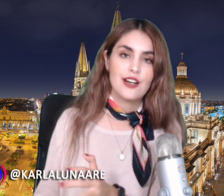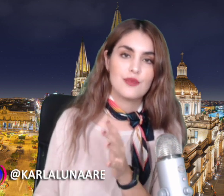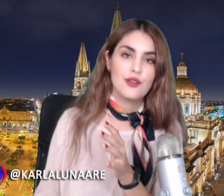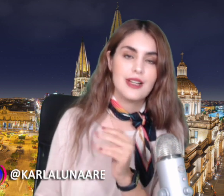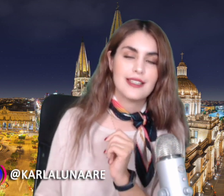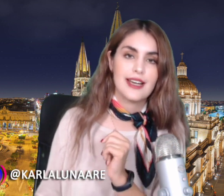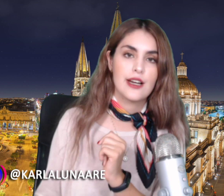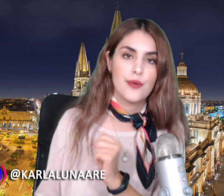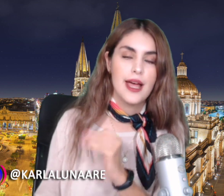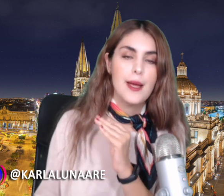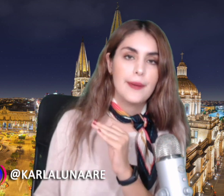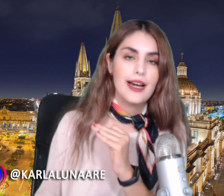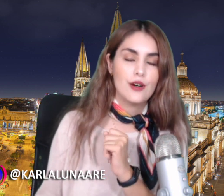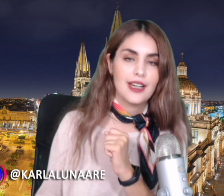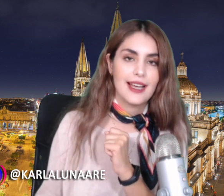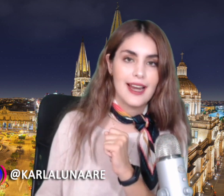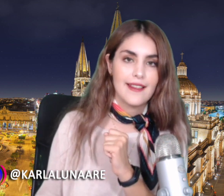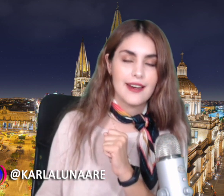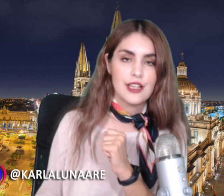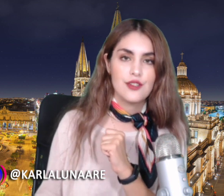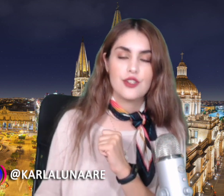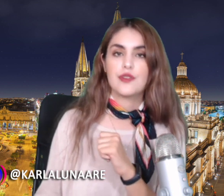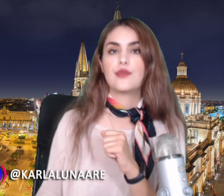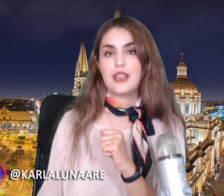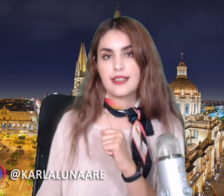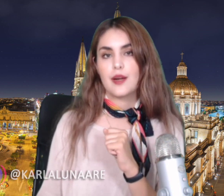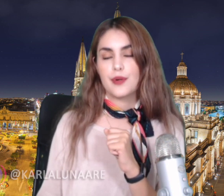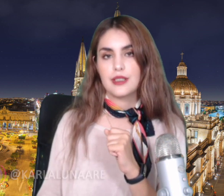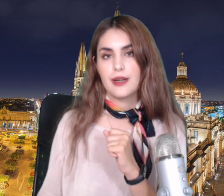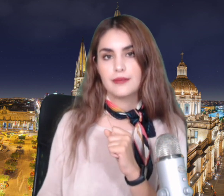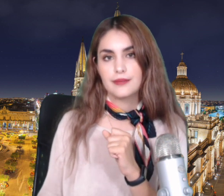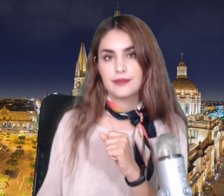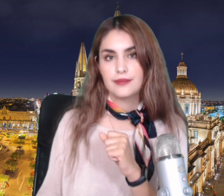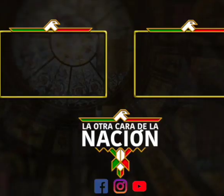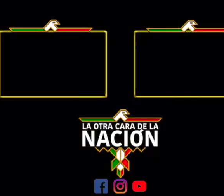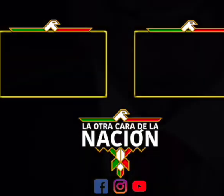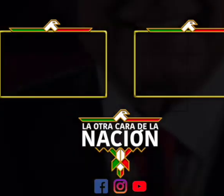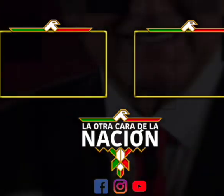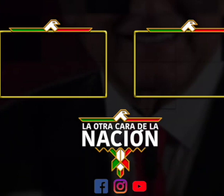verlos y leerlos. Mi nombre es Carla Luna para La Otra Cara de la Nación y nos vemos hasta la próxima.